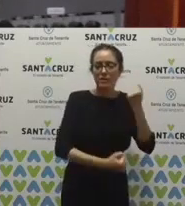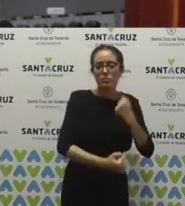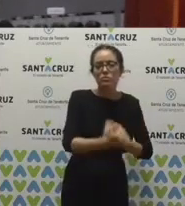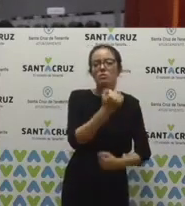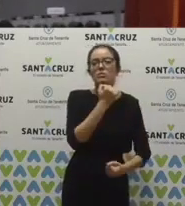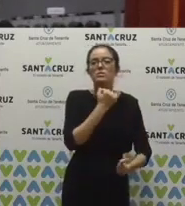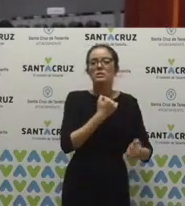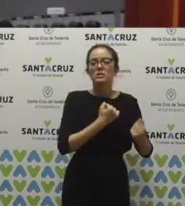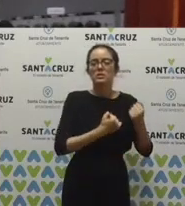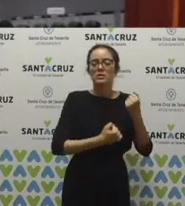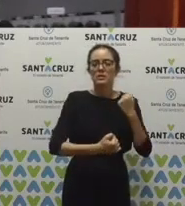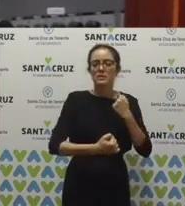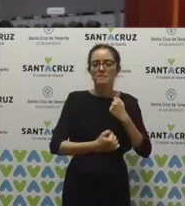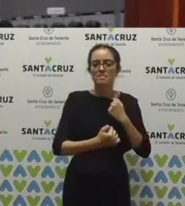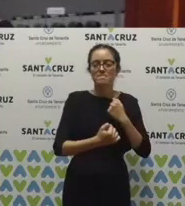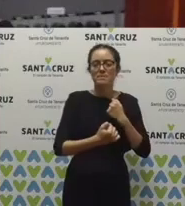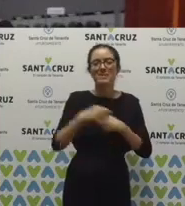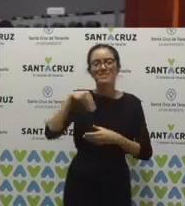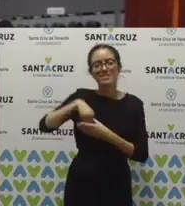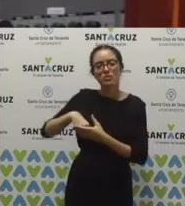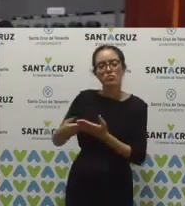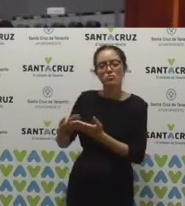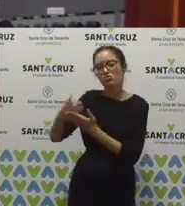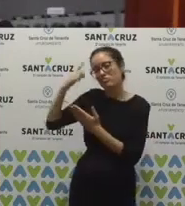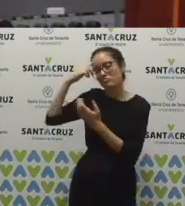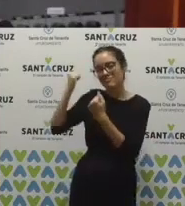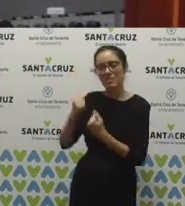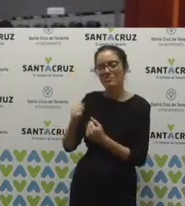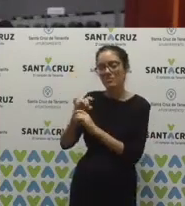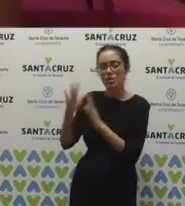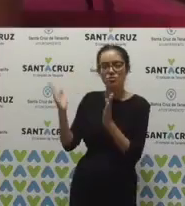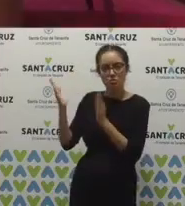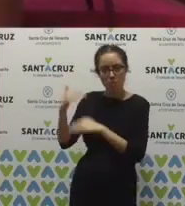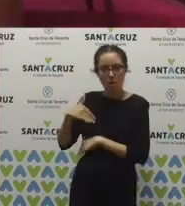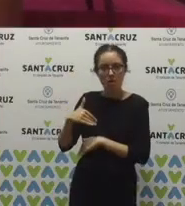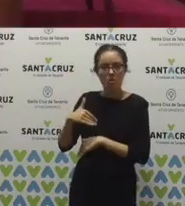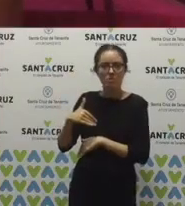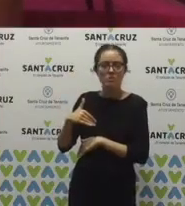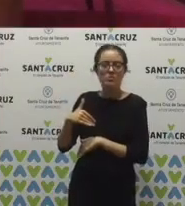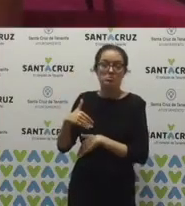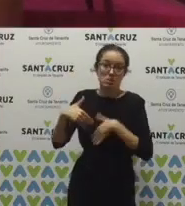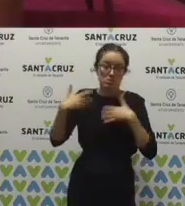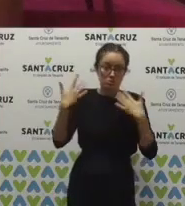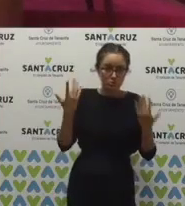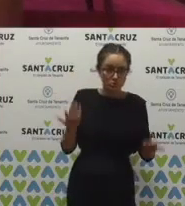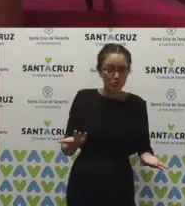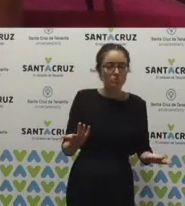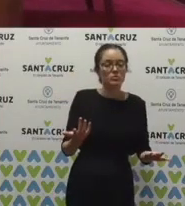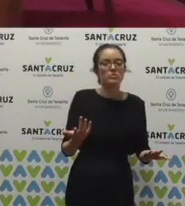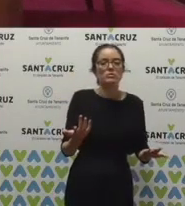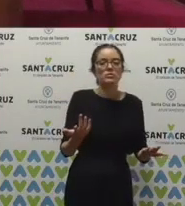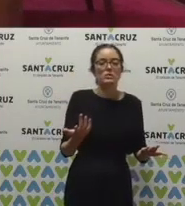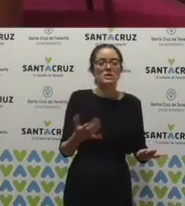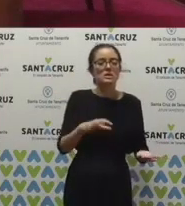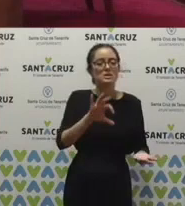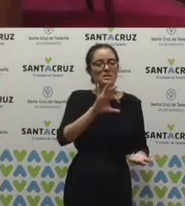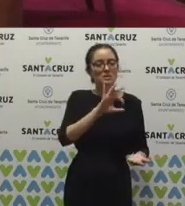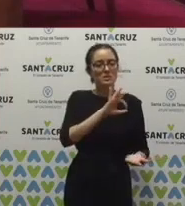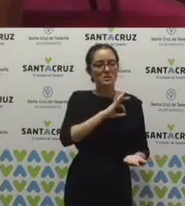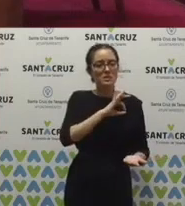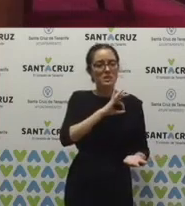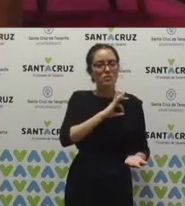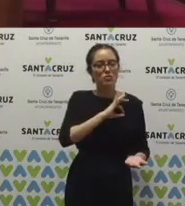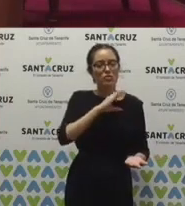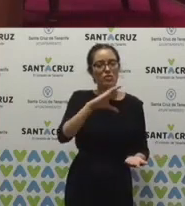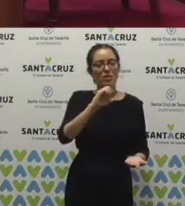que no están suficientemente clarificadas en este texto y que se concretan por parte del señor el